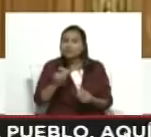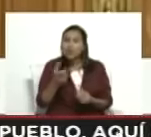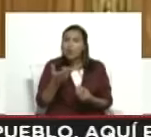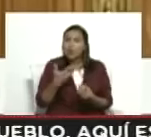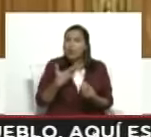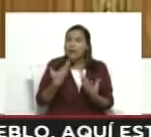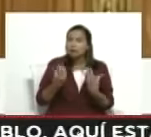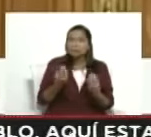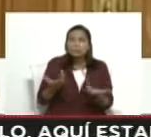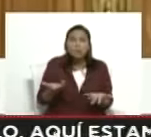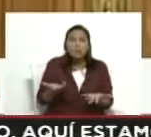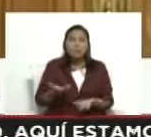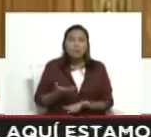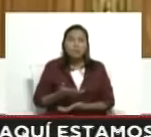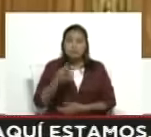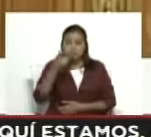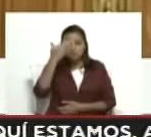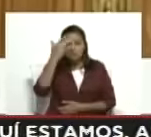Imagínense.